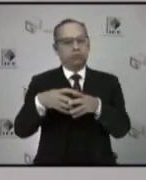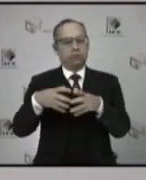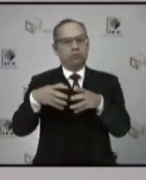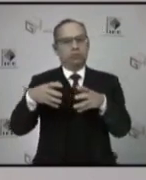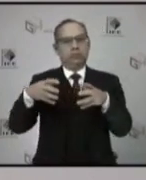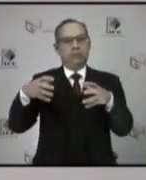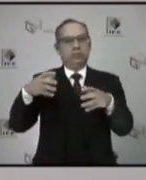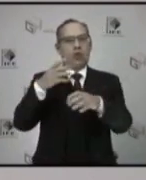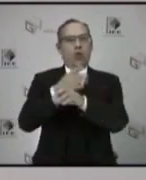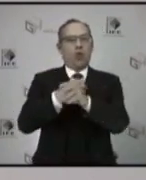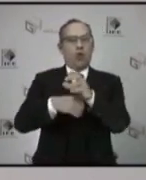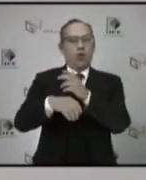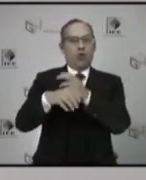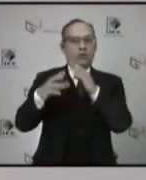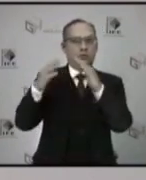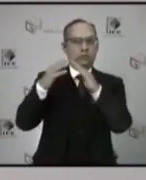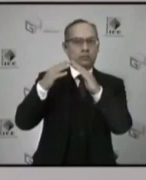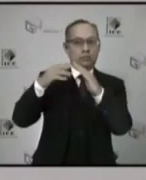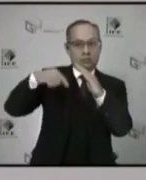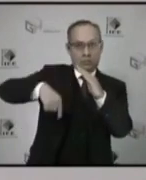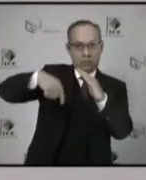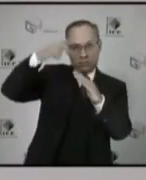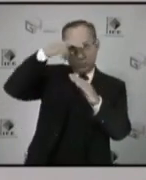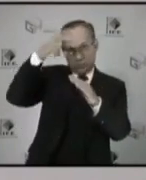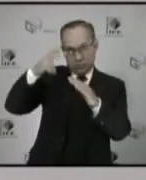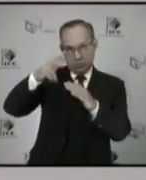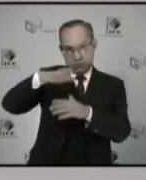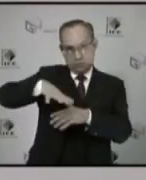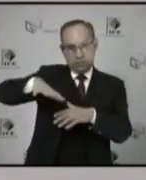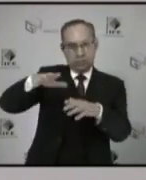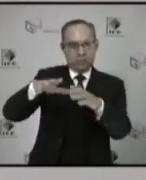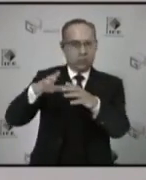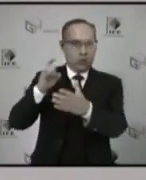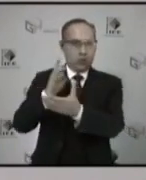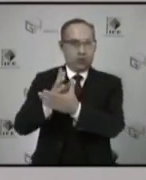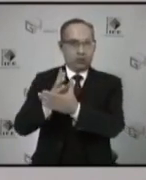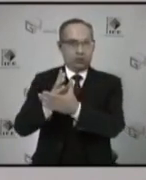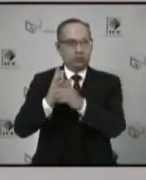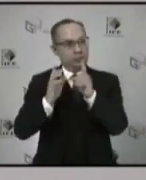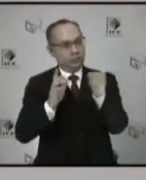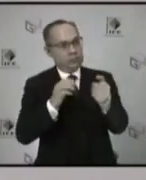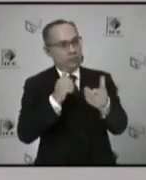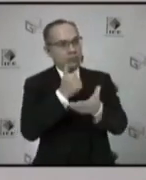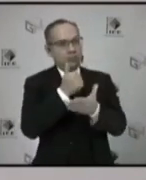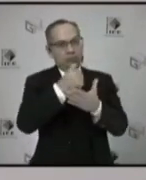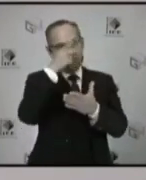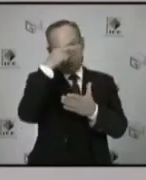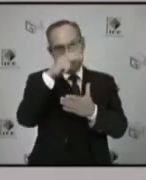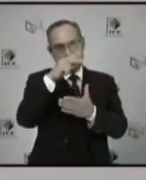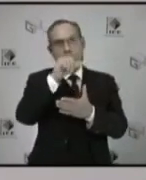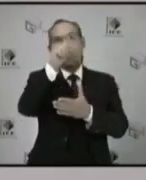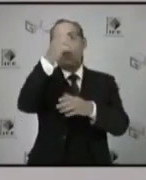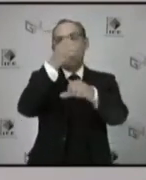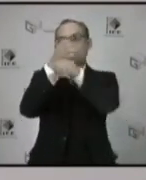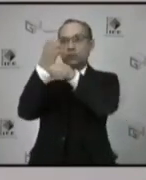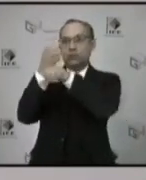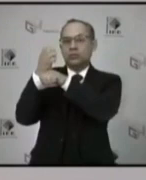se ha hecho solamente en Hidalgo. Falta todavía en la Ciudad de México, en otros estados y fuera del